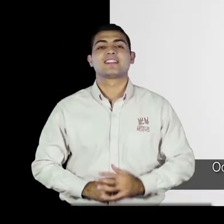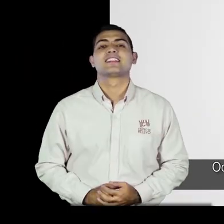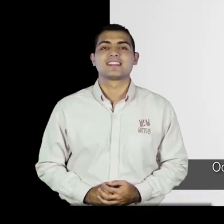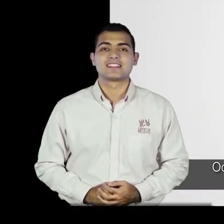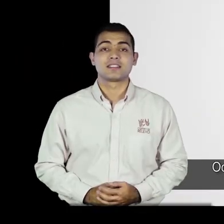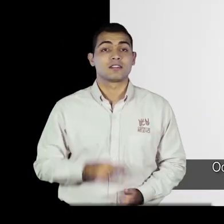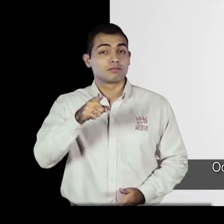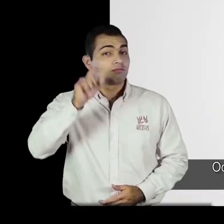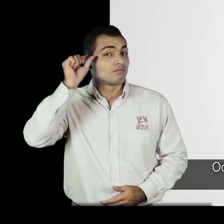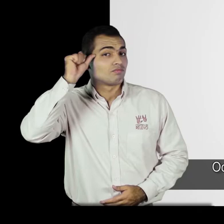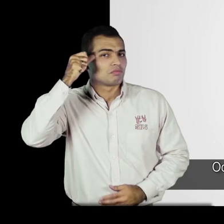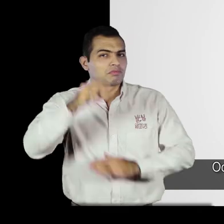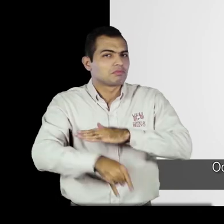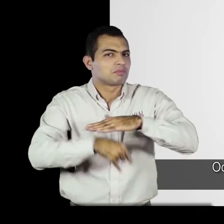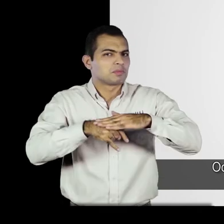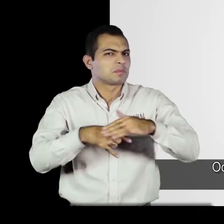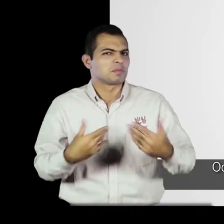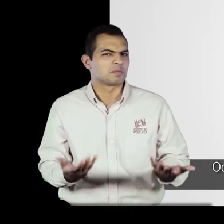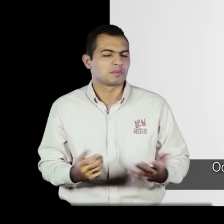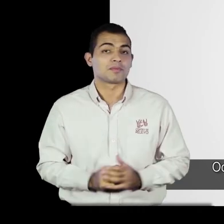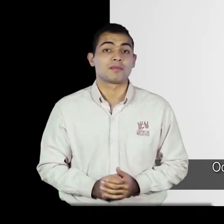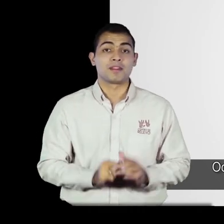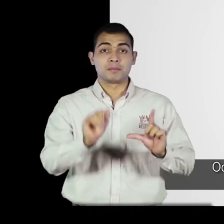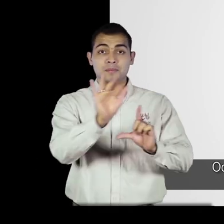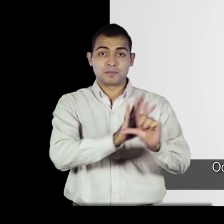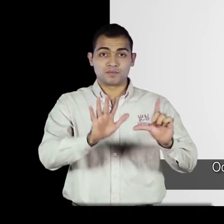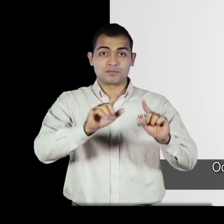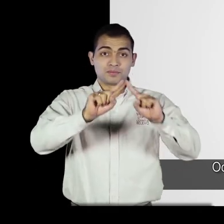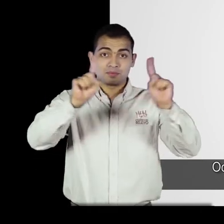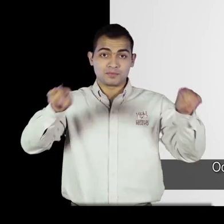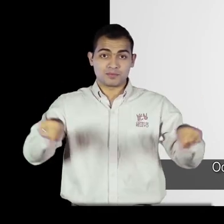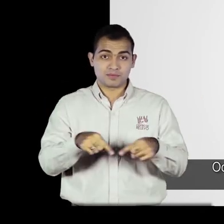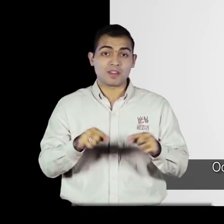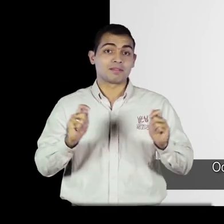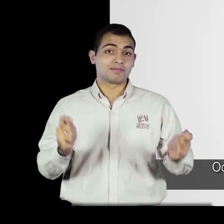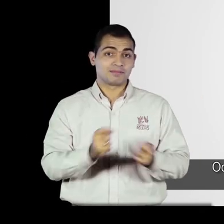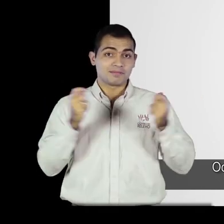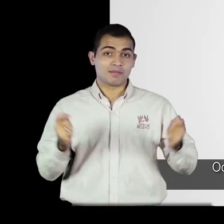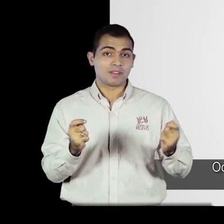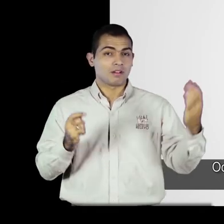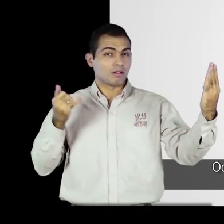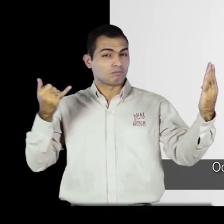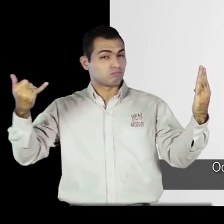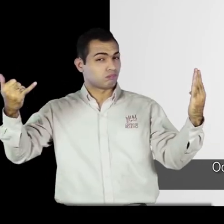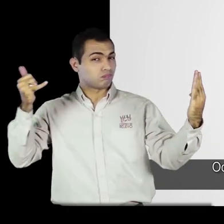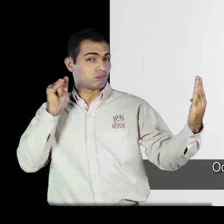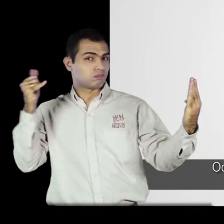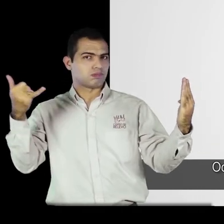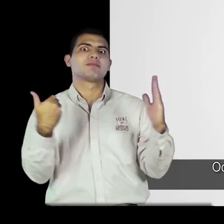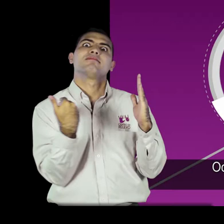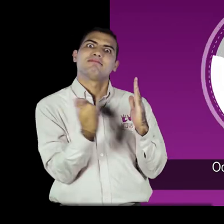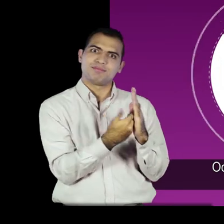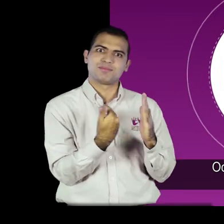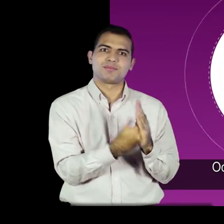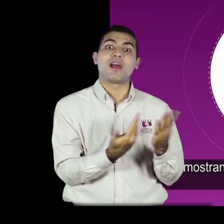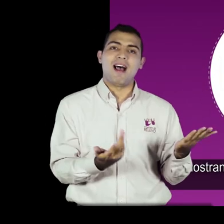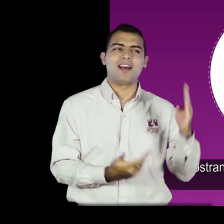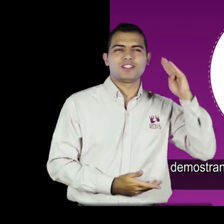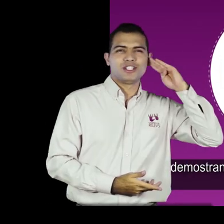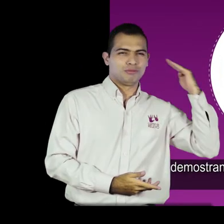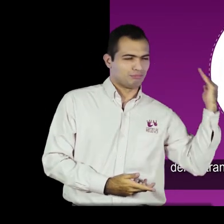Octavo, recuerda que debes adjuntar tu película, el afiche, detrás de cámaras o making of en